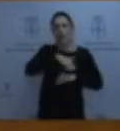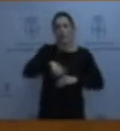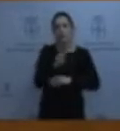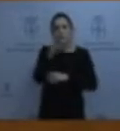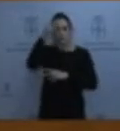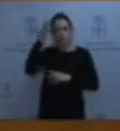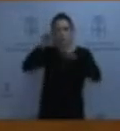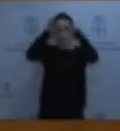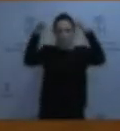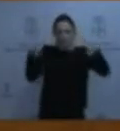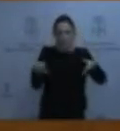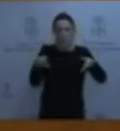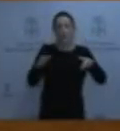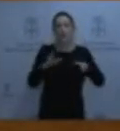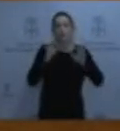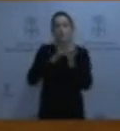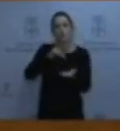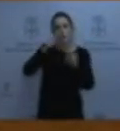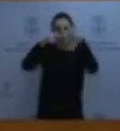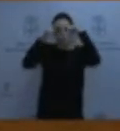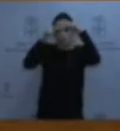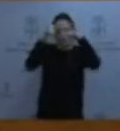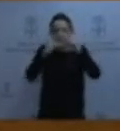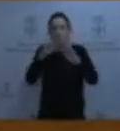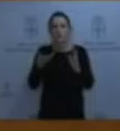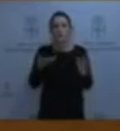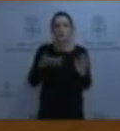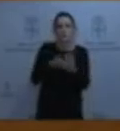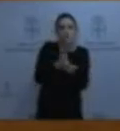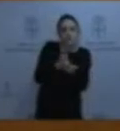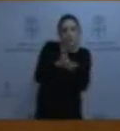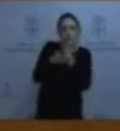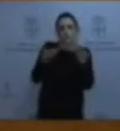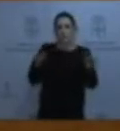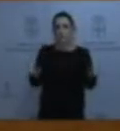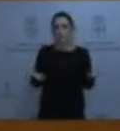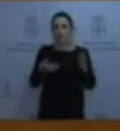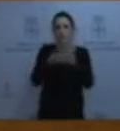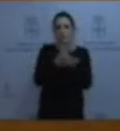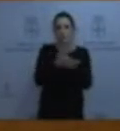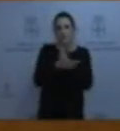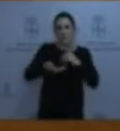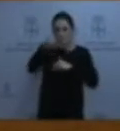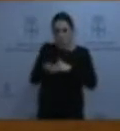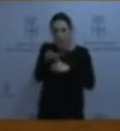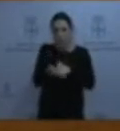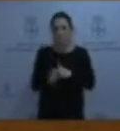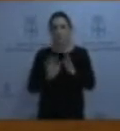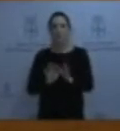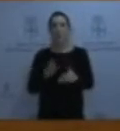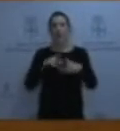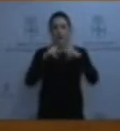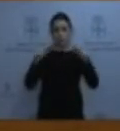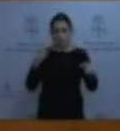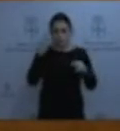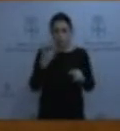bóvedas de cañón que en el momento de su construcción cubrían en algún caso las luces más amplias de todo el mundo. Pero Asturias no